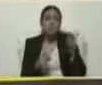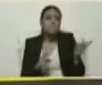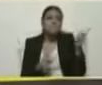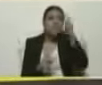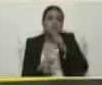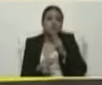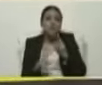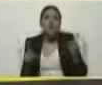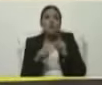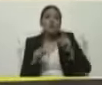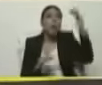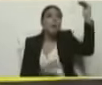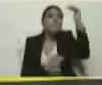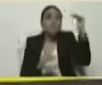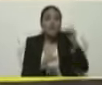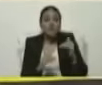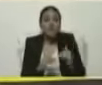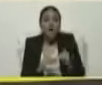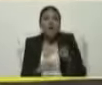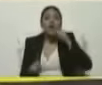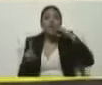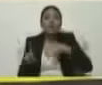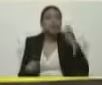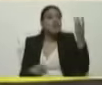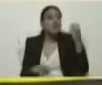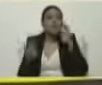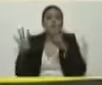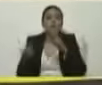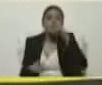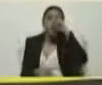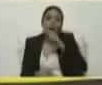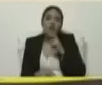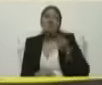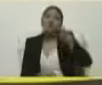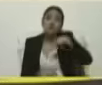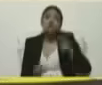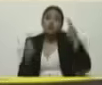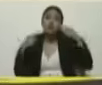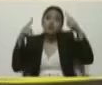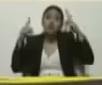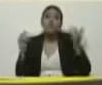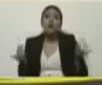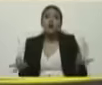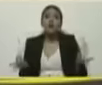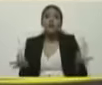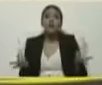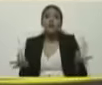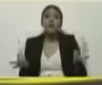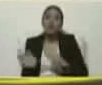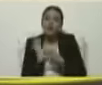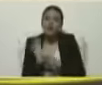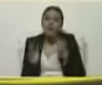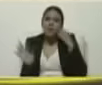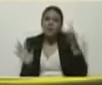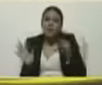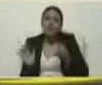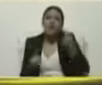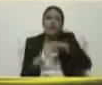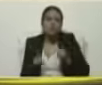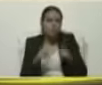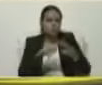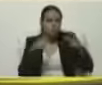más baja de 39 años. Lo estamos logrando. Con crecimiento